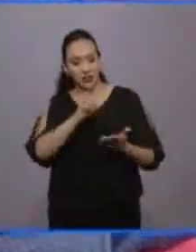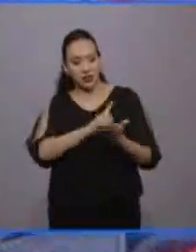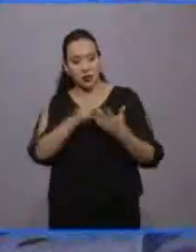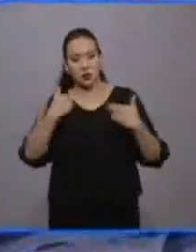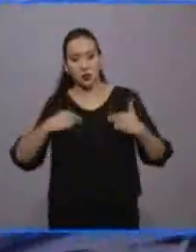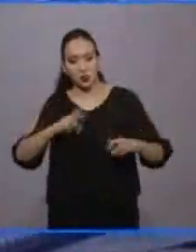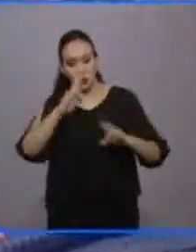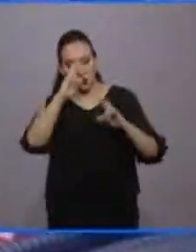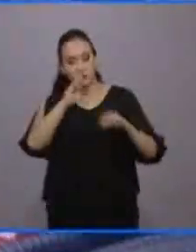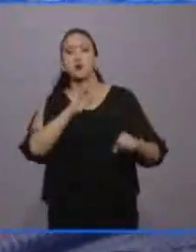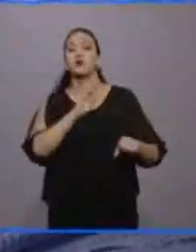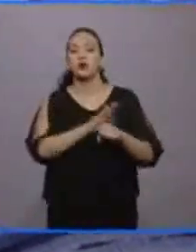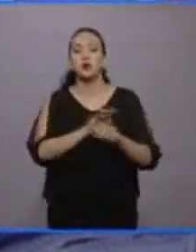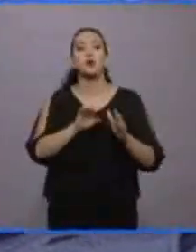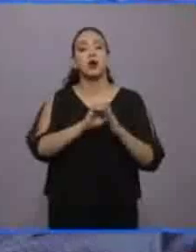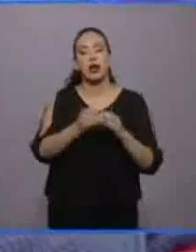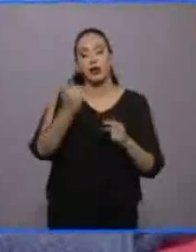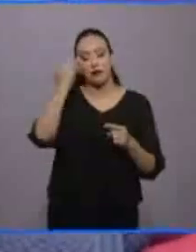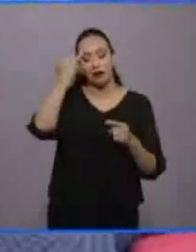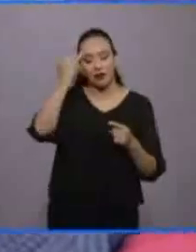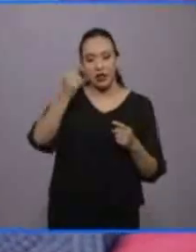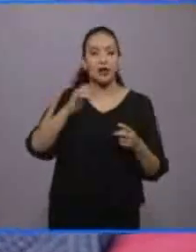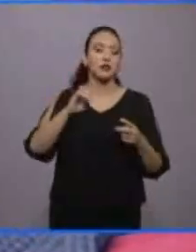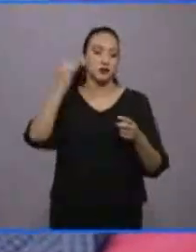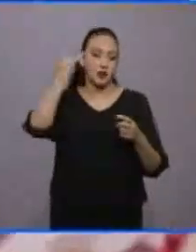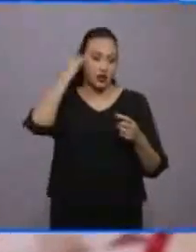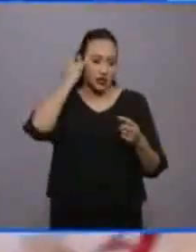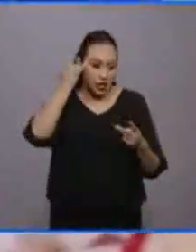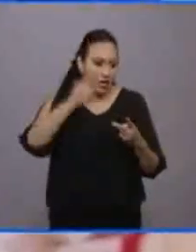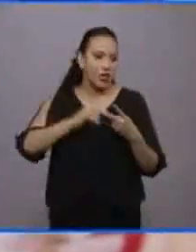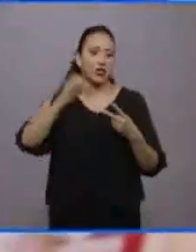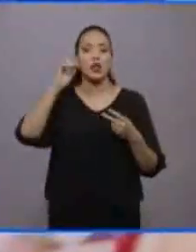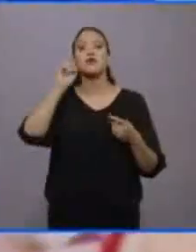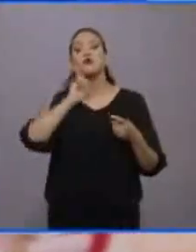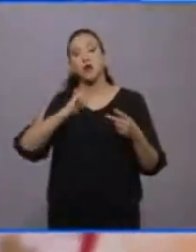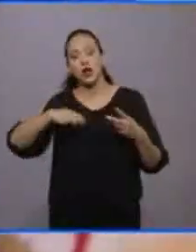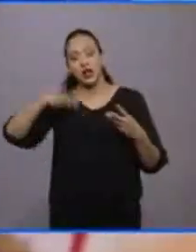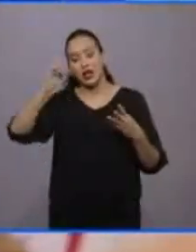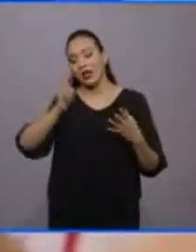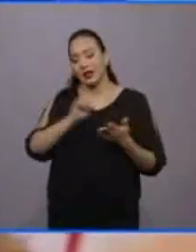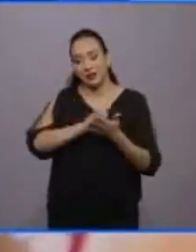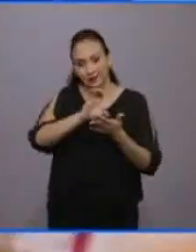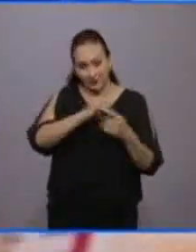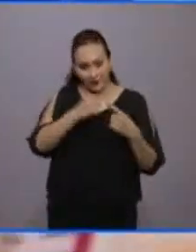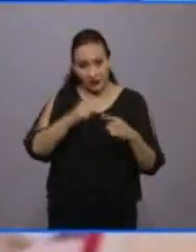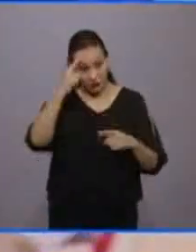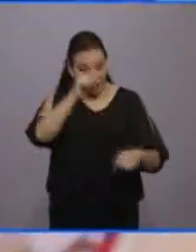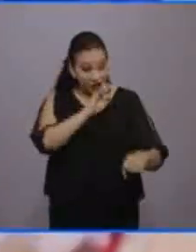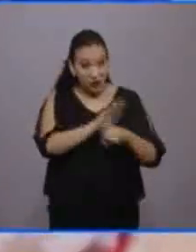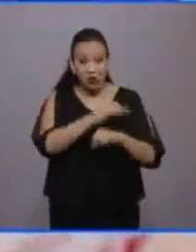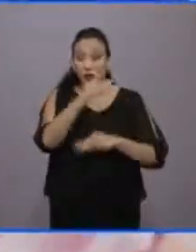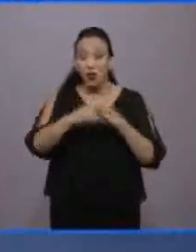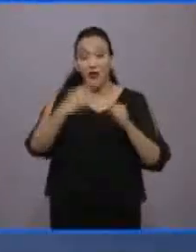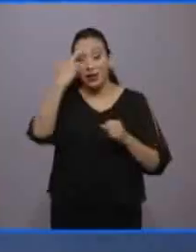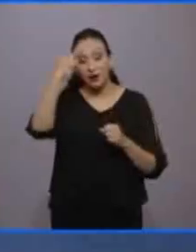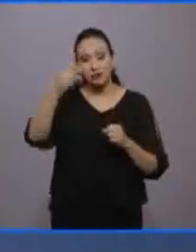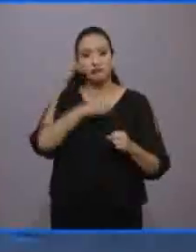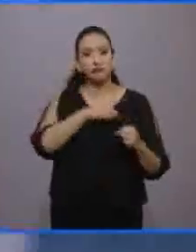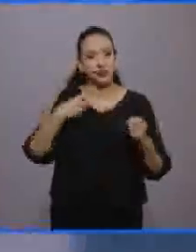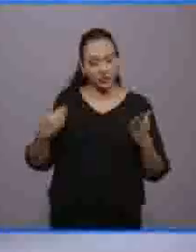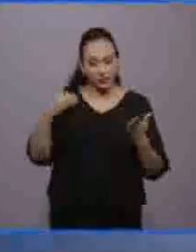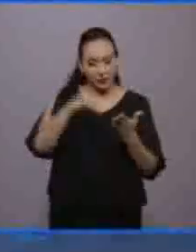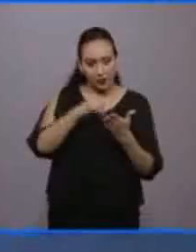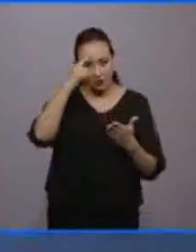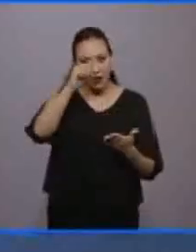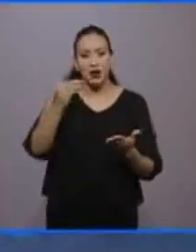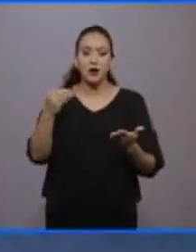humanos, impulsado por diversas organizaciones, con el apoyo del máximo tribunal, para transformar la educación legal y promover